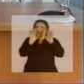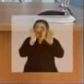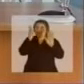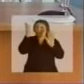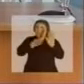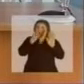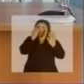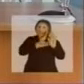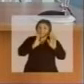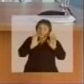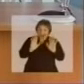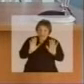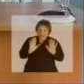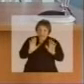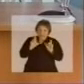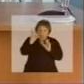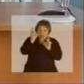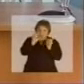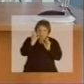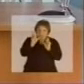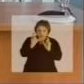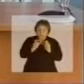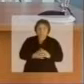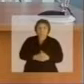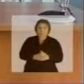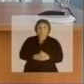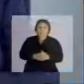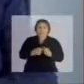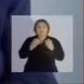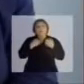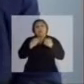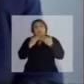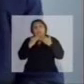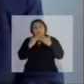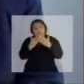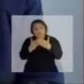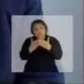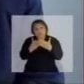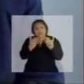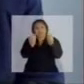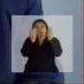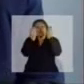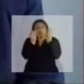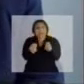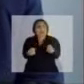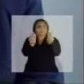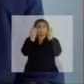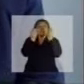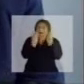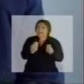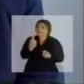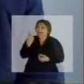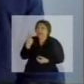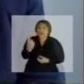En términos Proporcionales La pregunta Es esta ¿Qué Nos